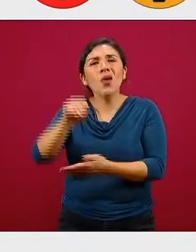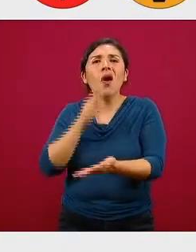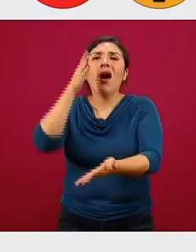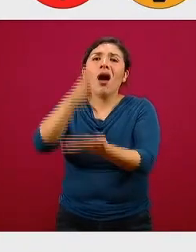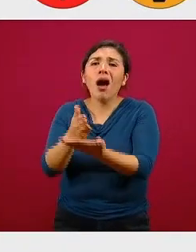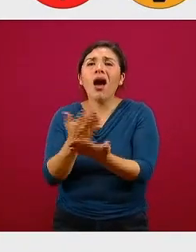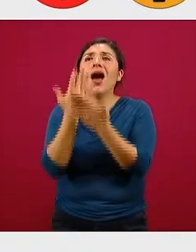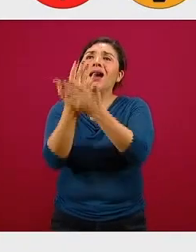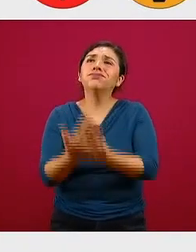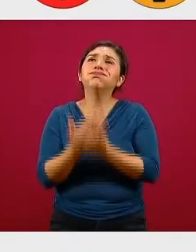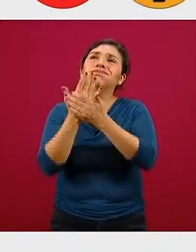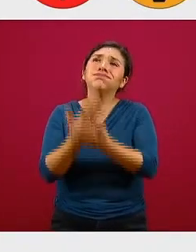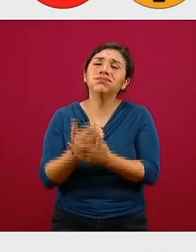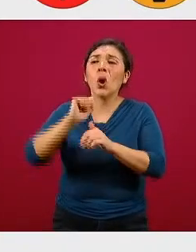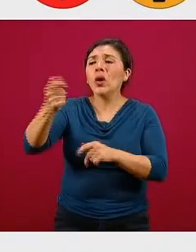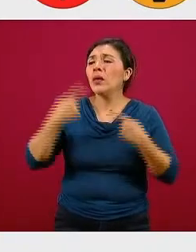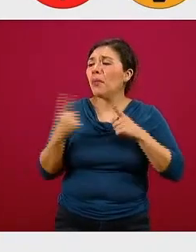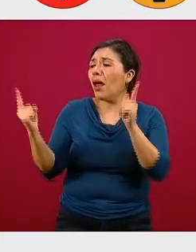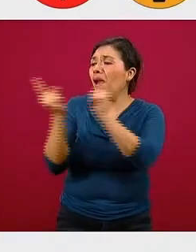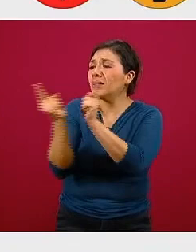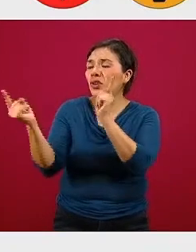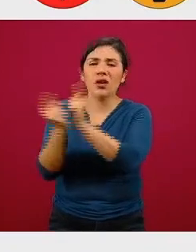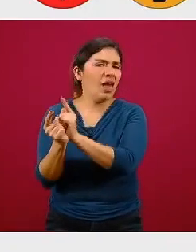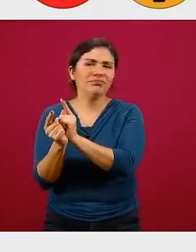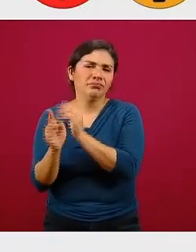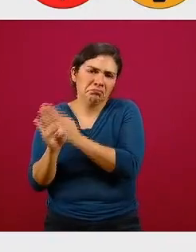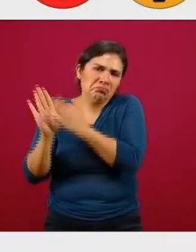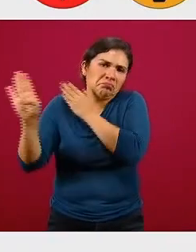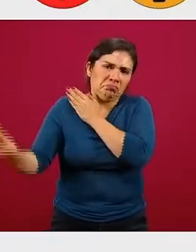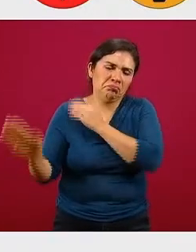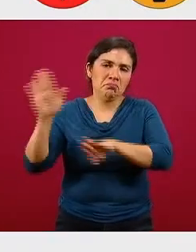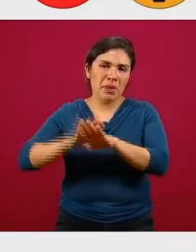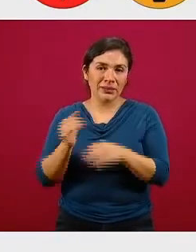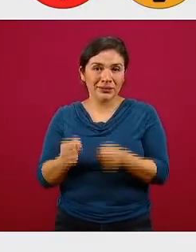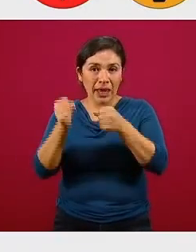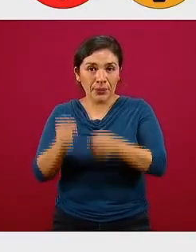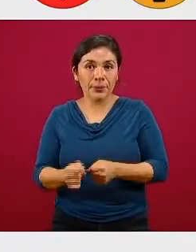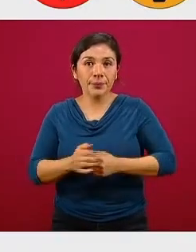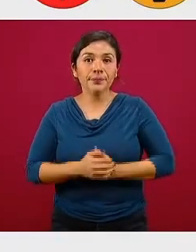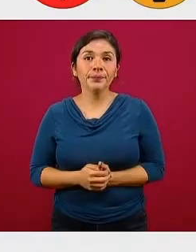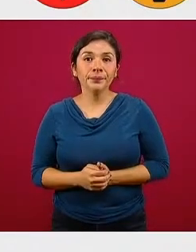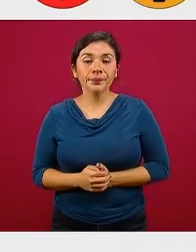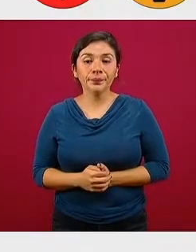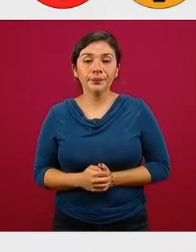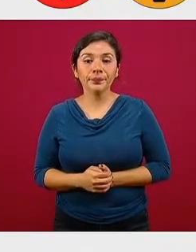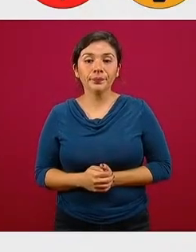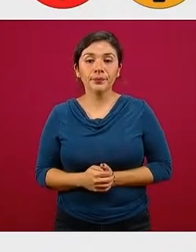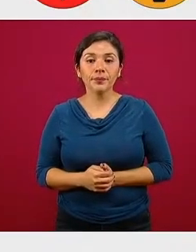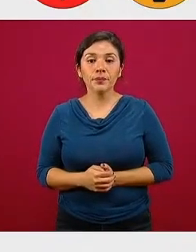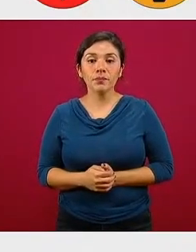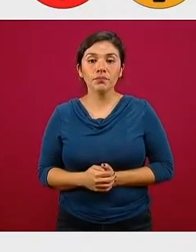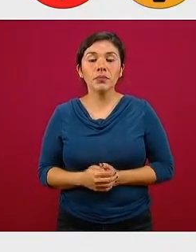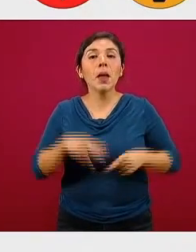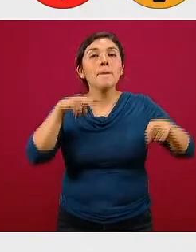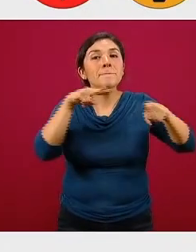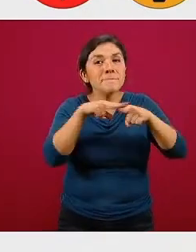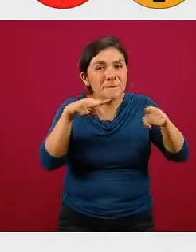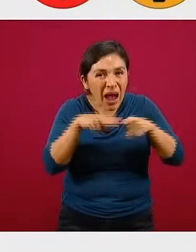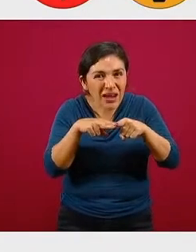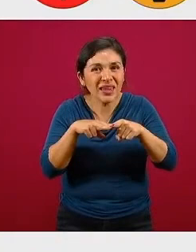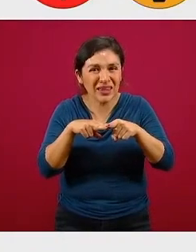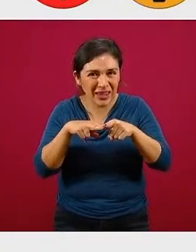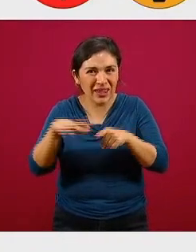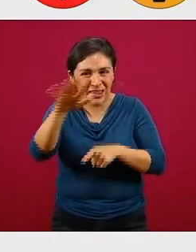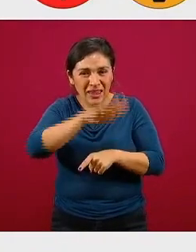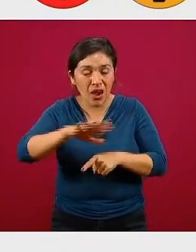el contacto directo con otras personas, mantenemos la sana distancia. Para nuestros parques, el aforo